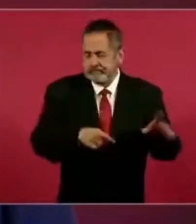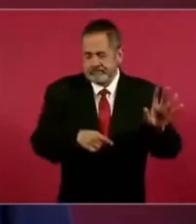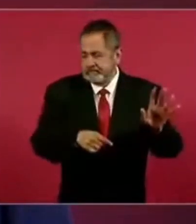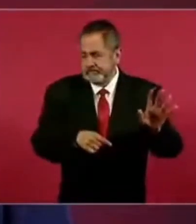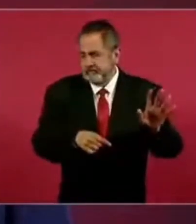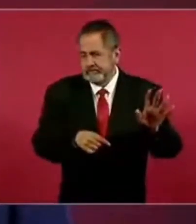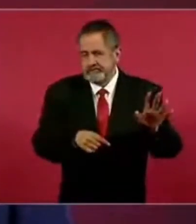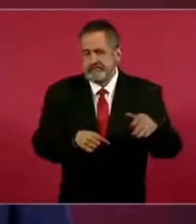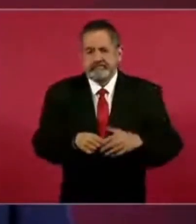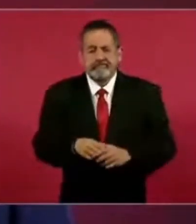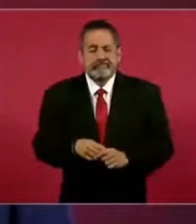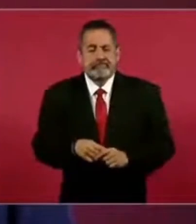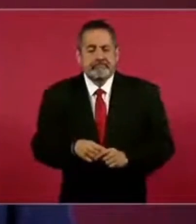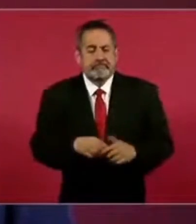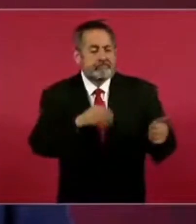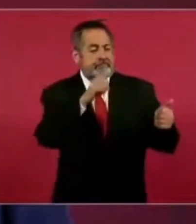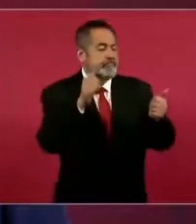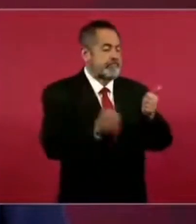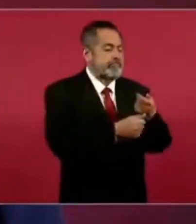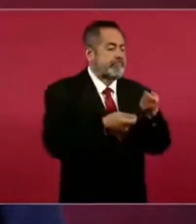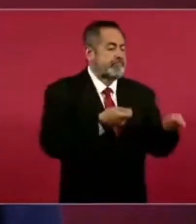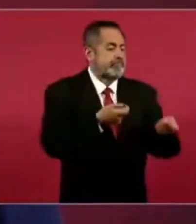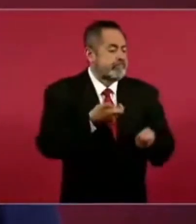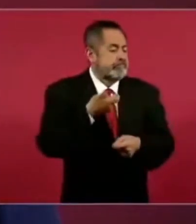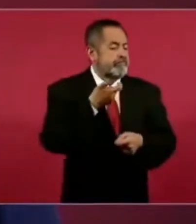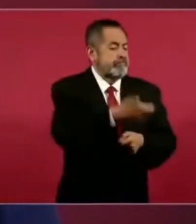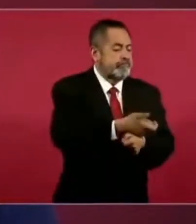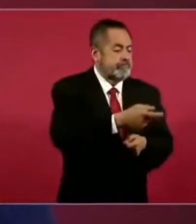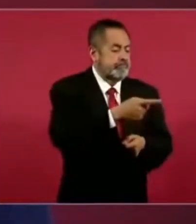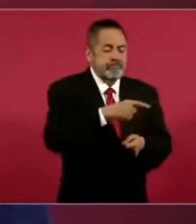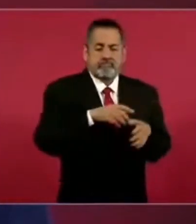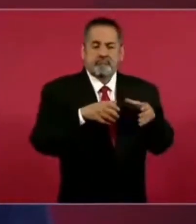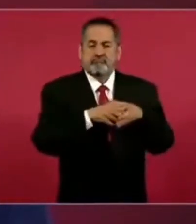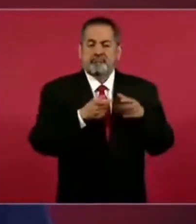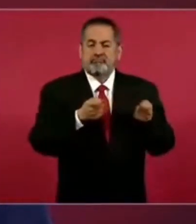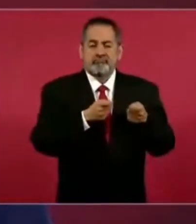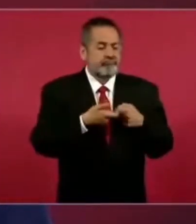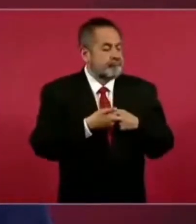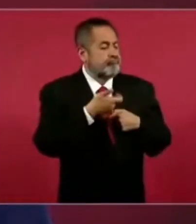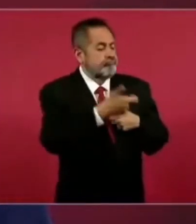están al servicio de la oligarquía.